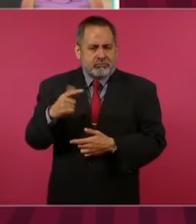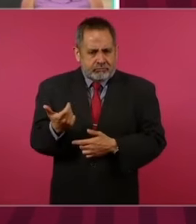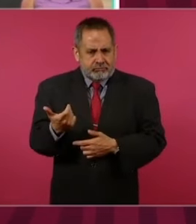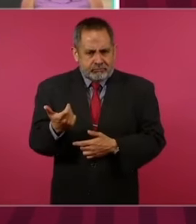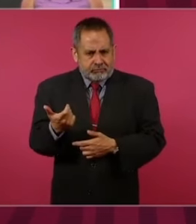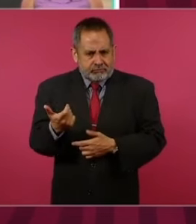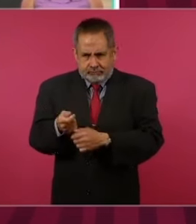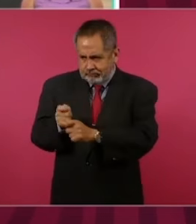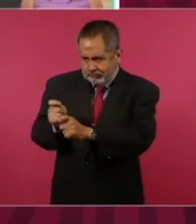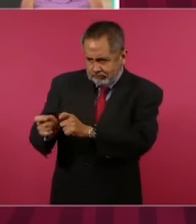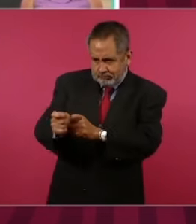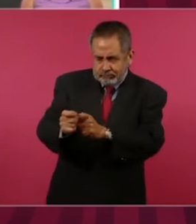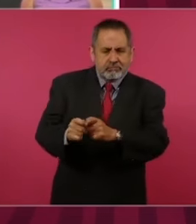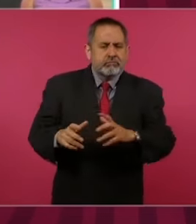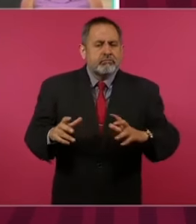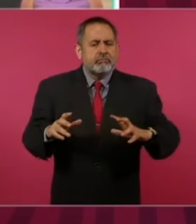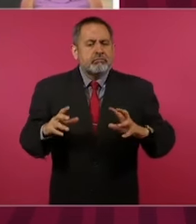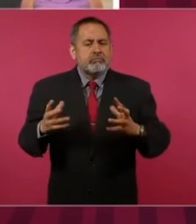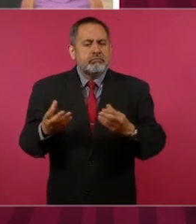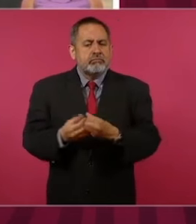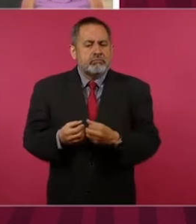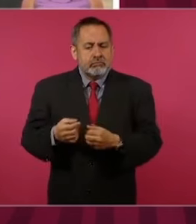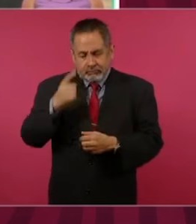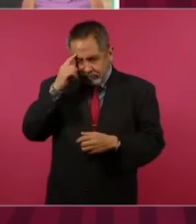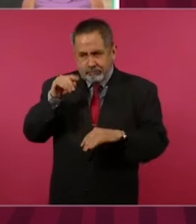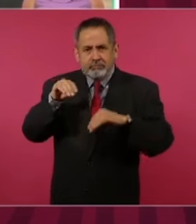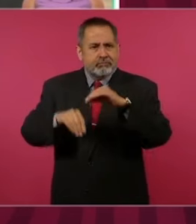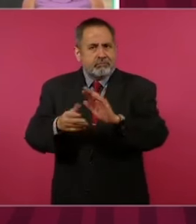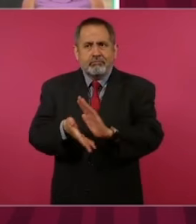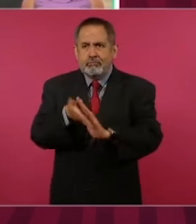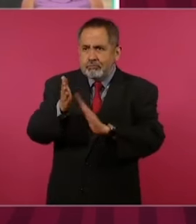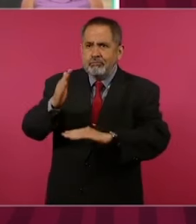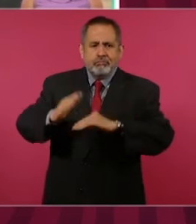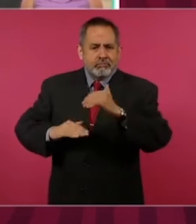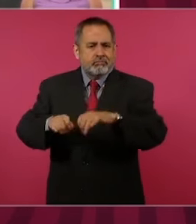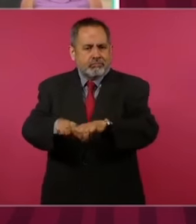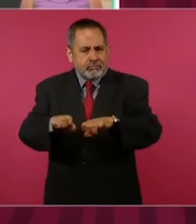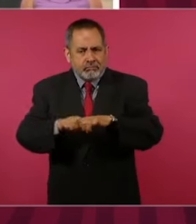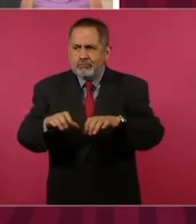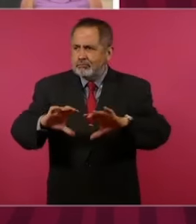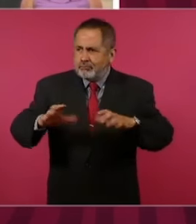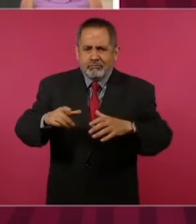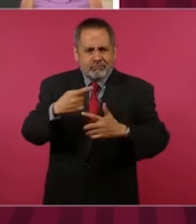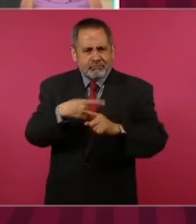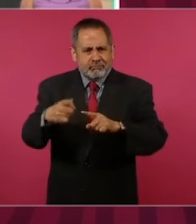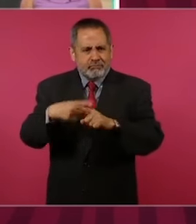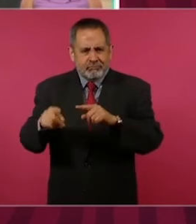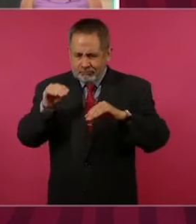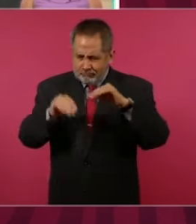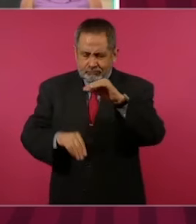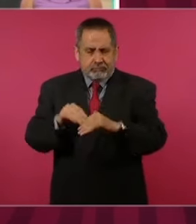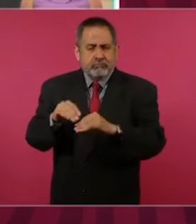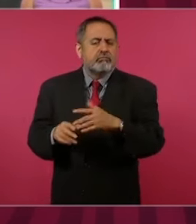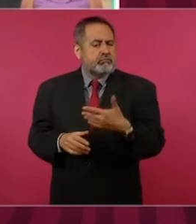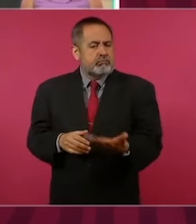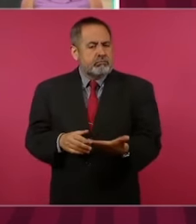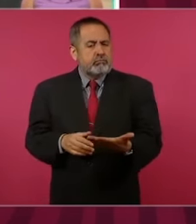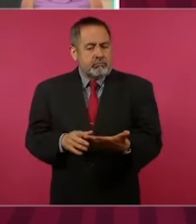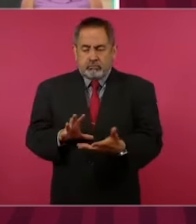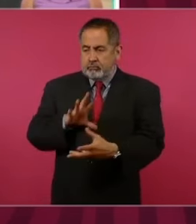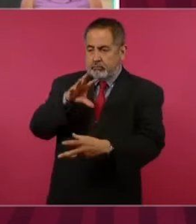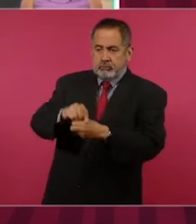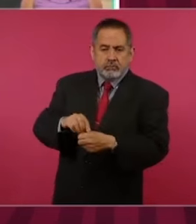con 400 mil, infraestructura, equipo médico y mobiliario que tenemos ahora integradas